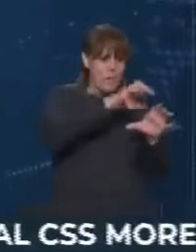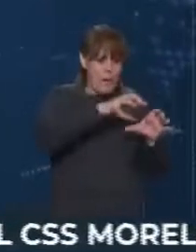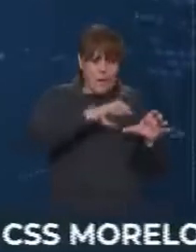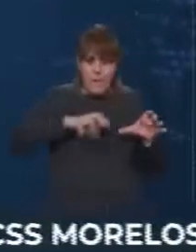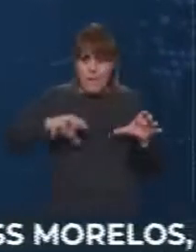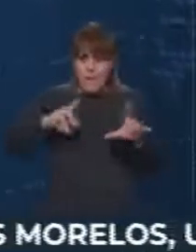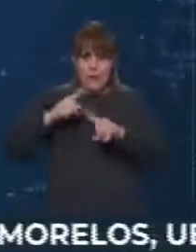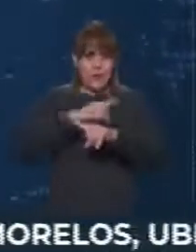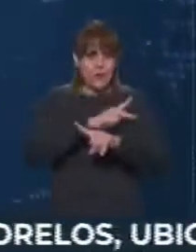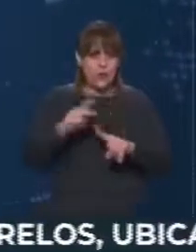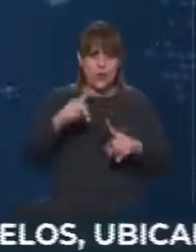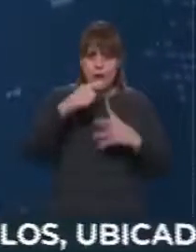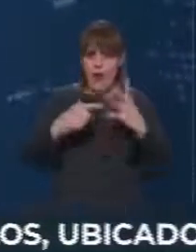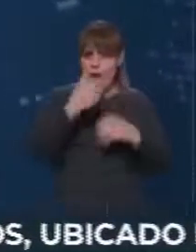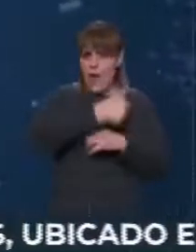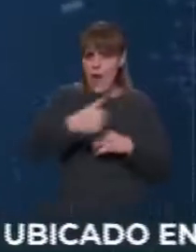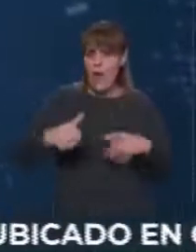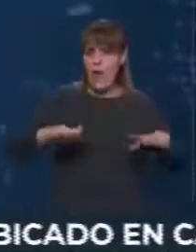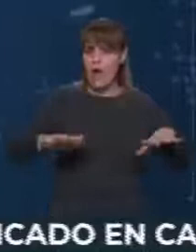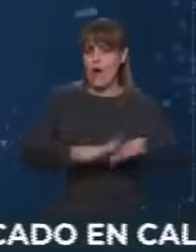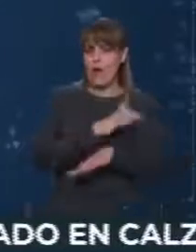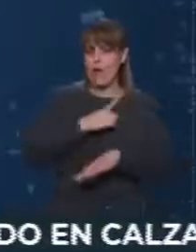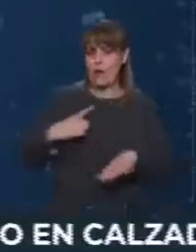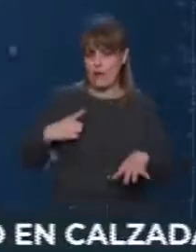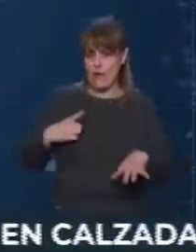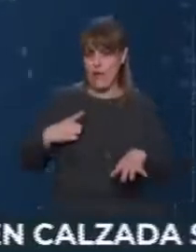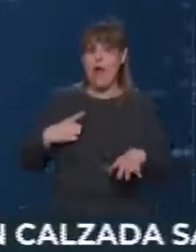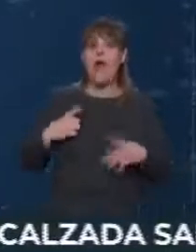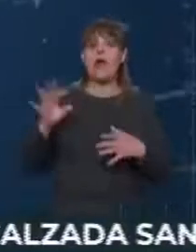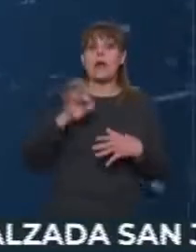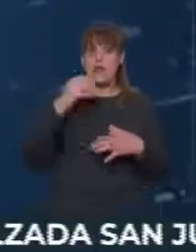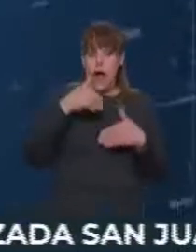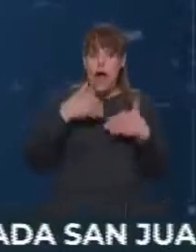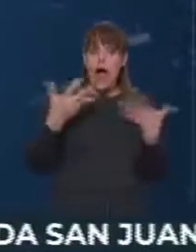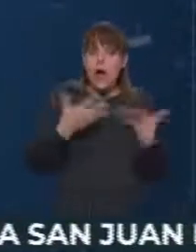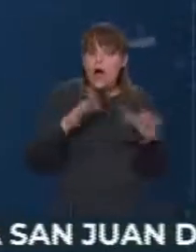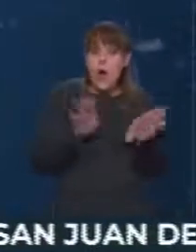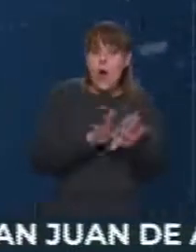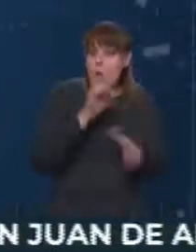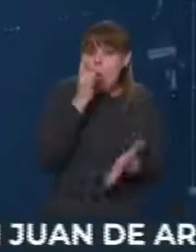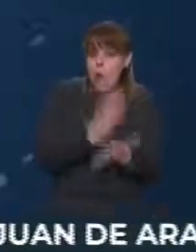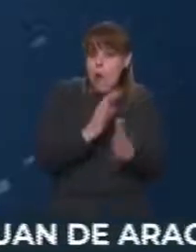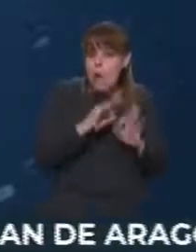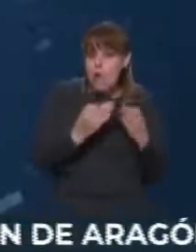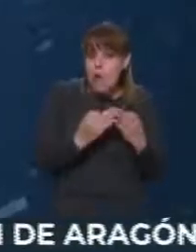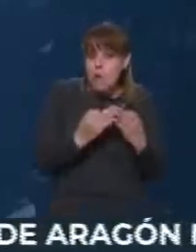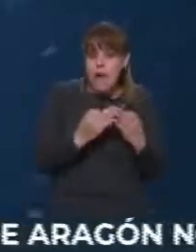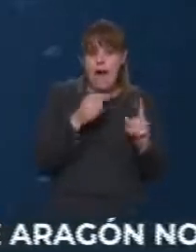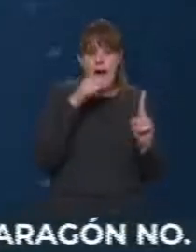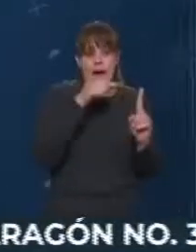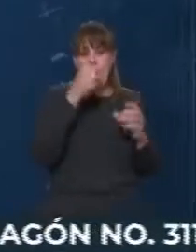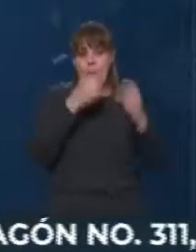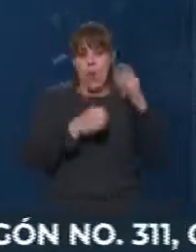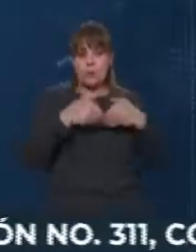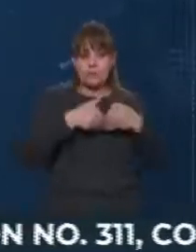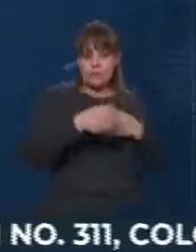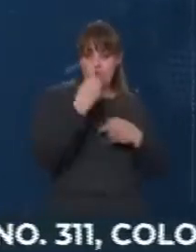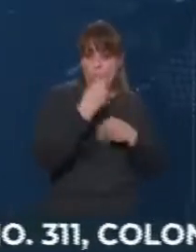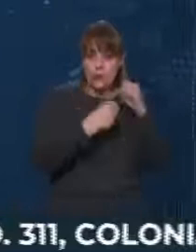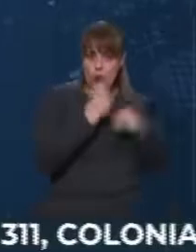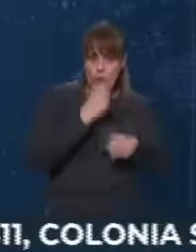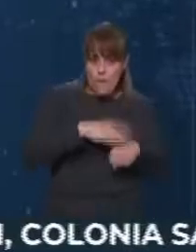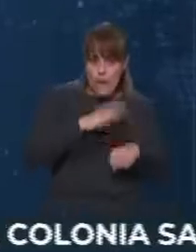el requisito indispensable para esto es la permanencia de Saldívar, me parece que tenemos que cerrar filas a esa posibilidad de que sea